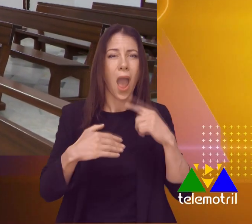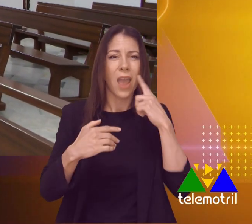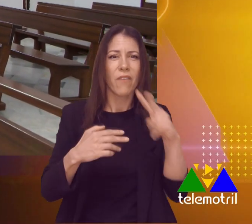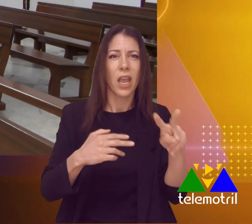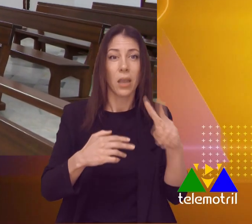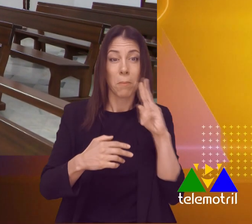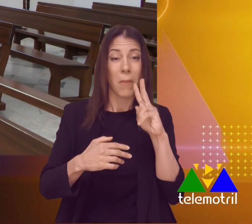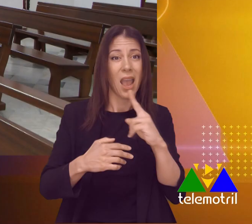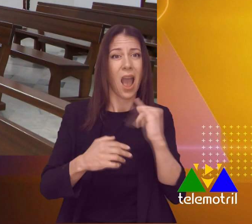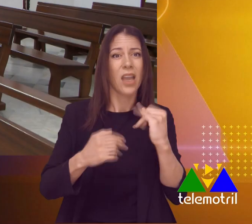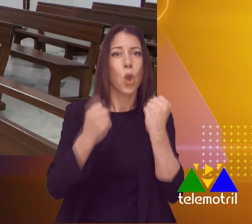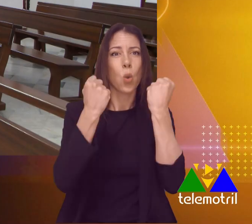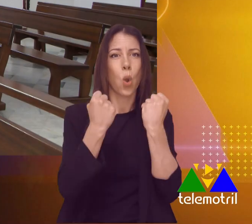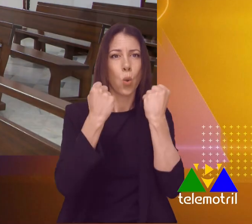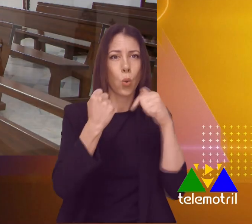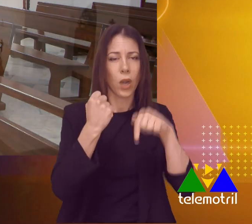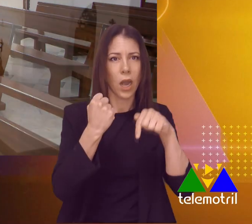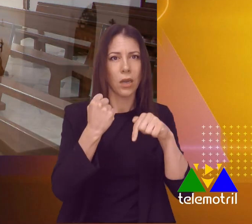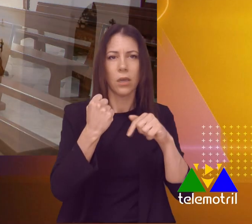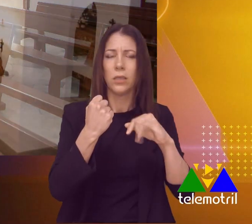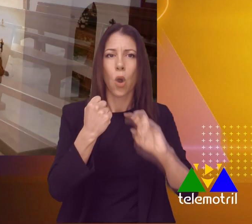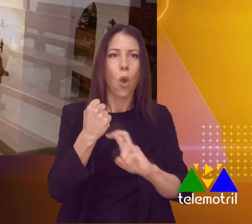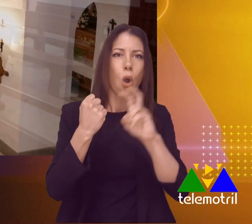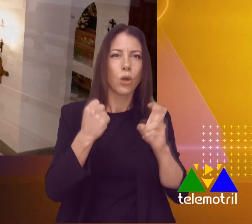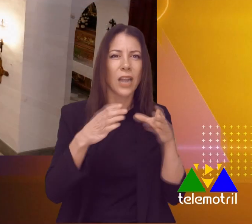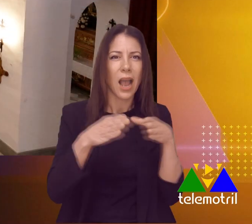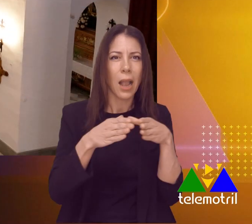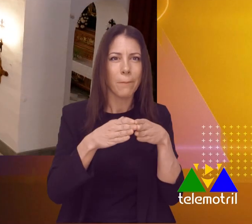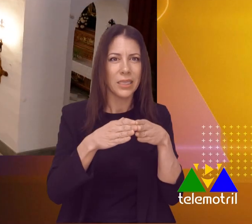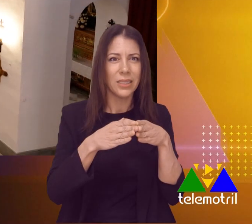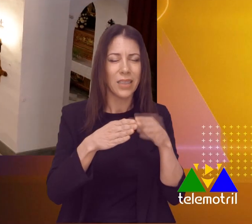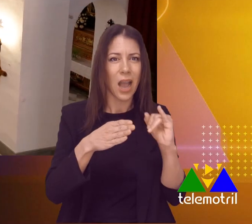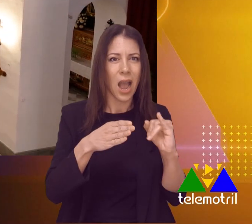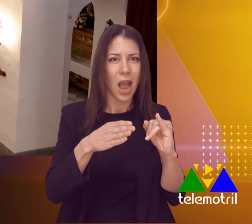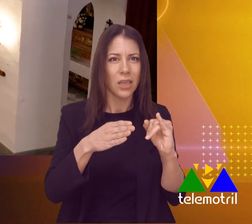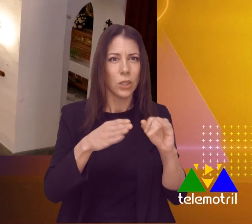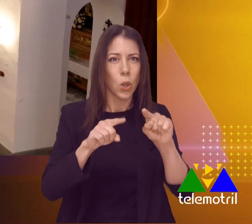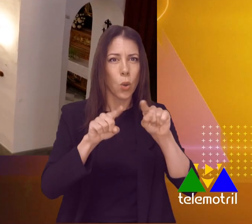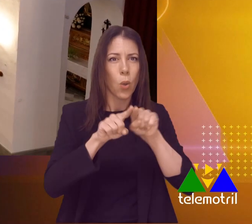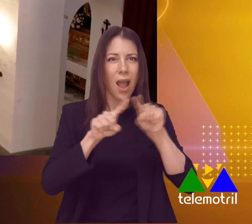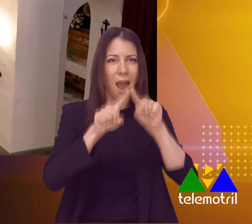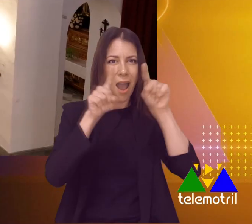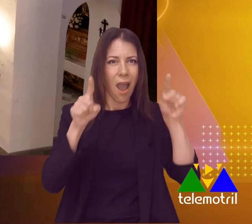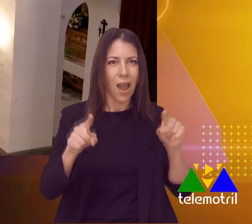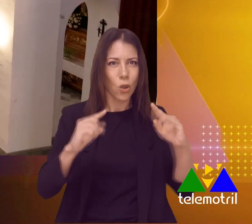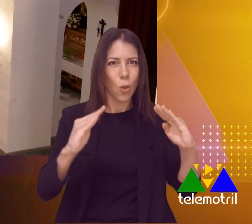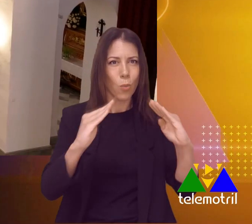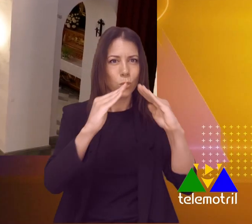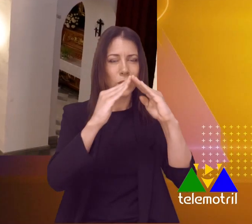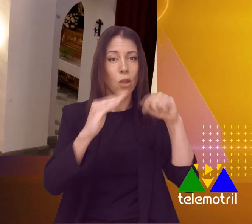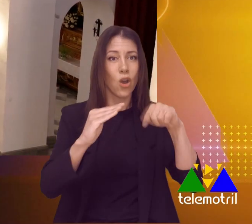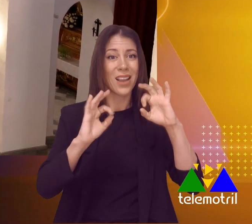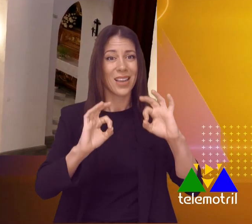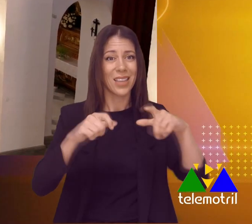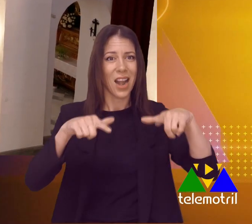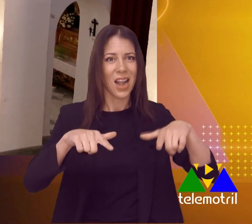tenemos aquí, estos pilares que tenemos aquí, sino que habría otra capilla apuntada, de arco apuntado como tenemos aquí, que sería la nave crucero original,